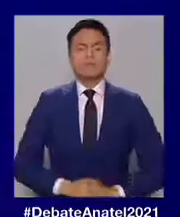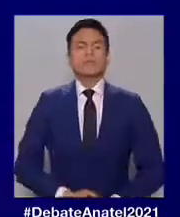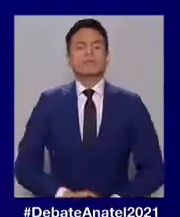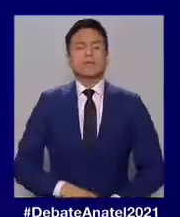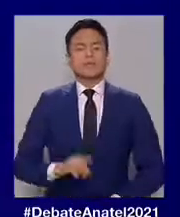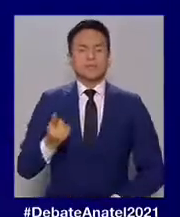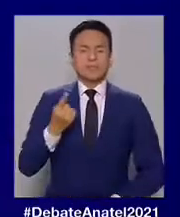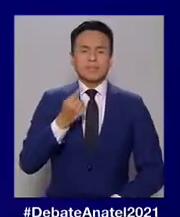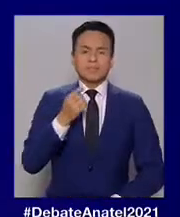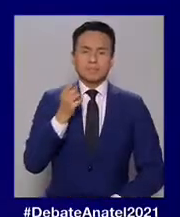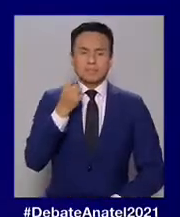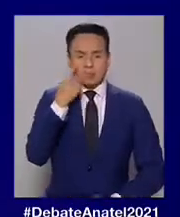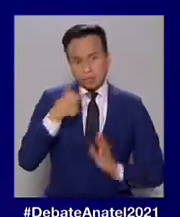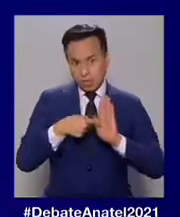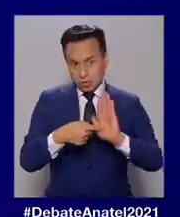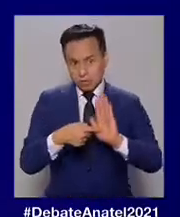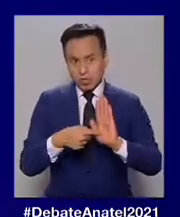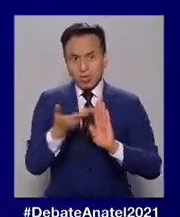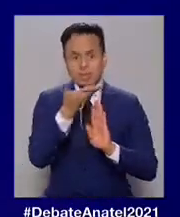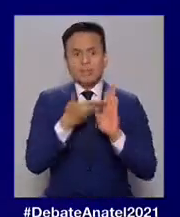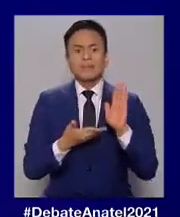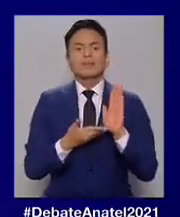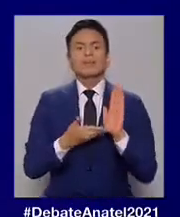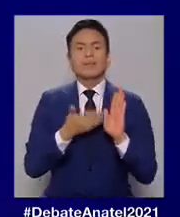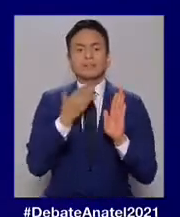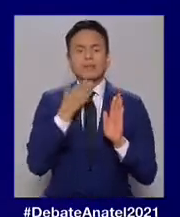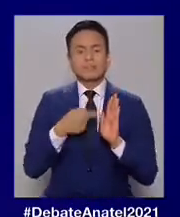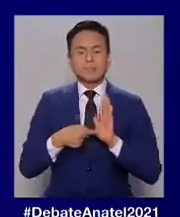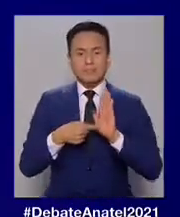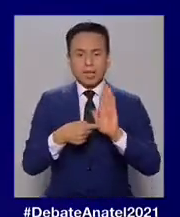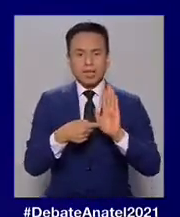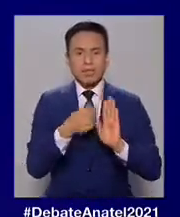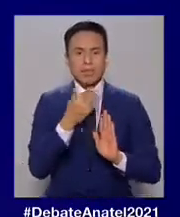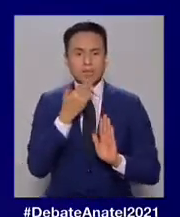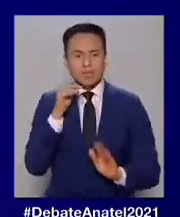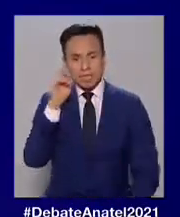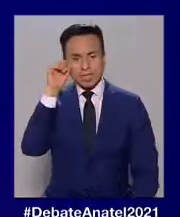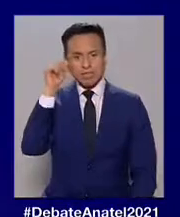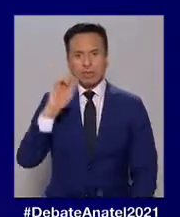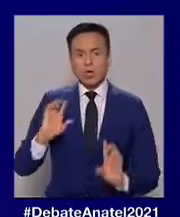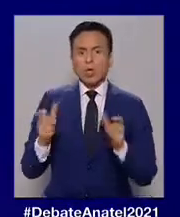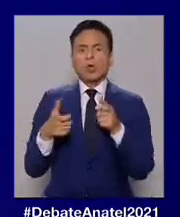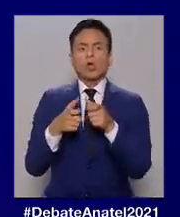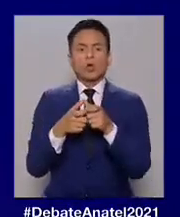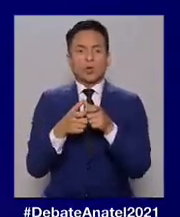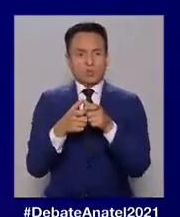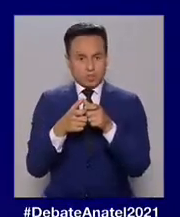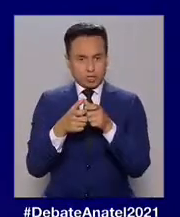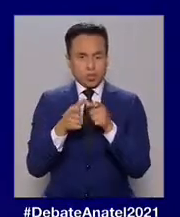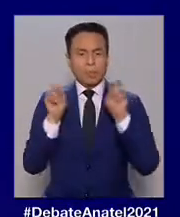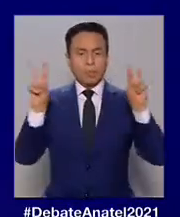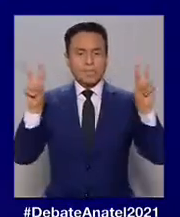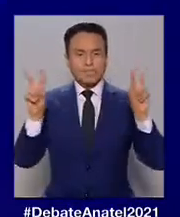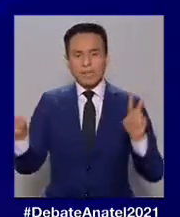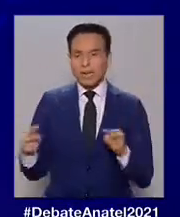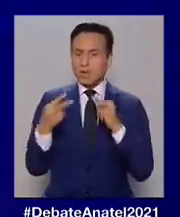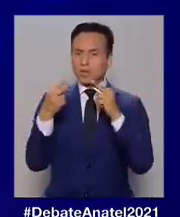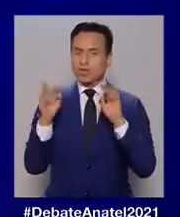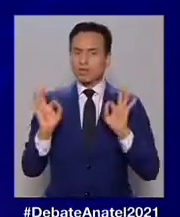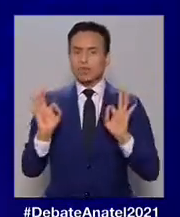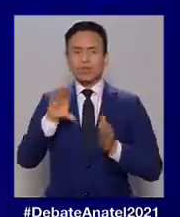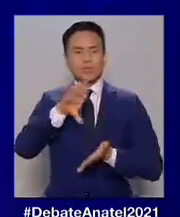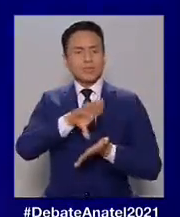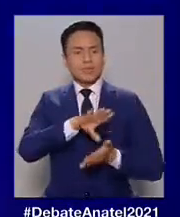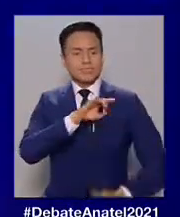mire lo primero que quiero señalar es que nosotros junto con eso hemos presentado también la creación de una comisión de paz y de reencuentro en nuestro país